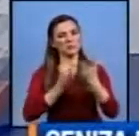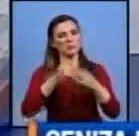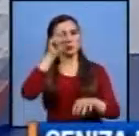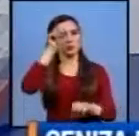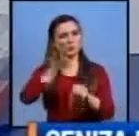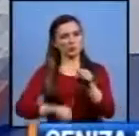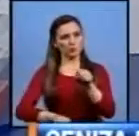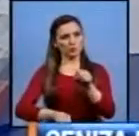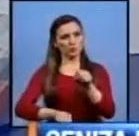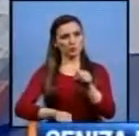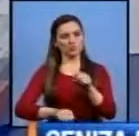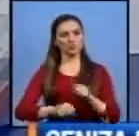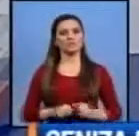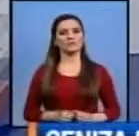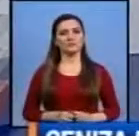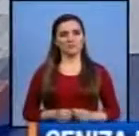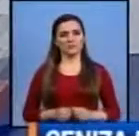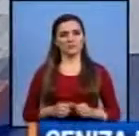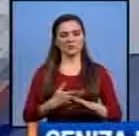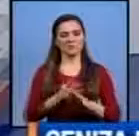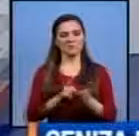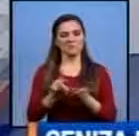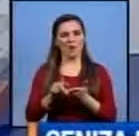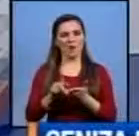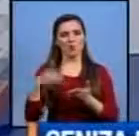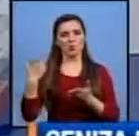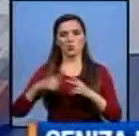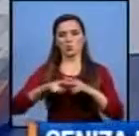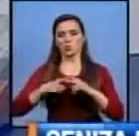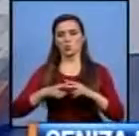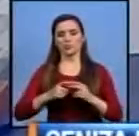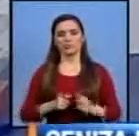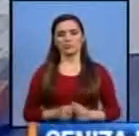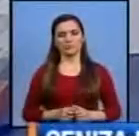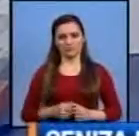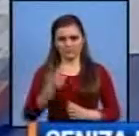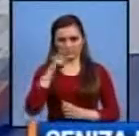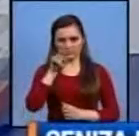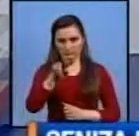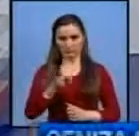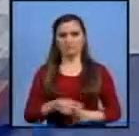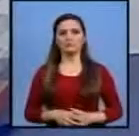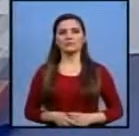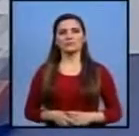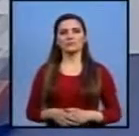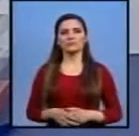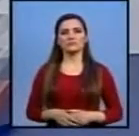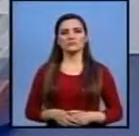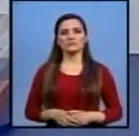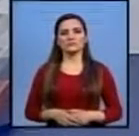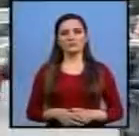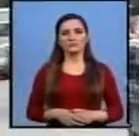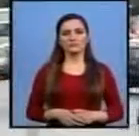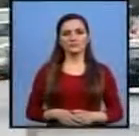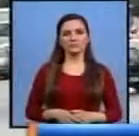las consecuencias de caer en gastos excesivos de mantenimiento automotriz. Veamos la siguiente guía.